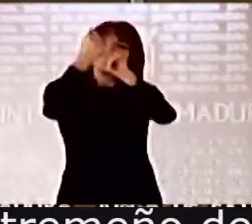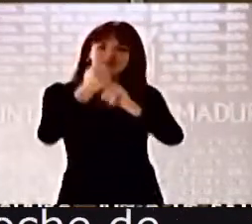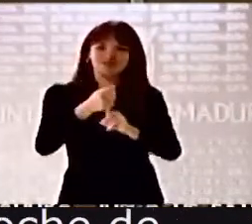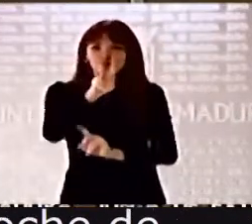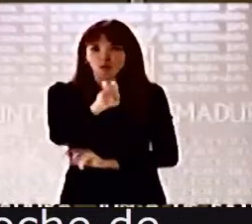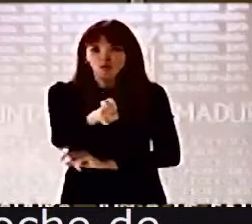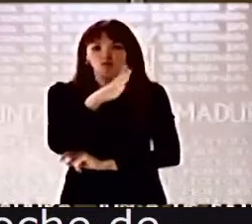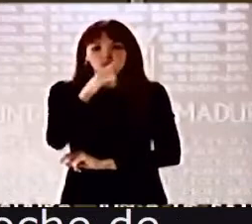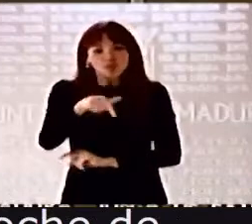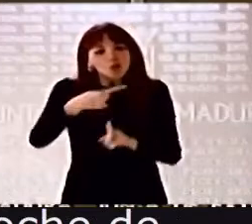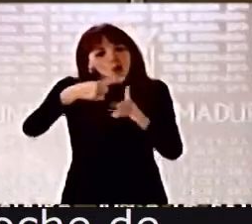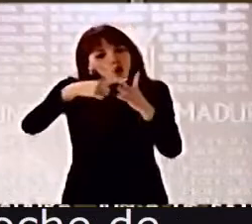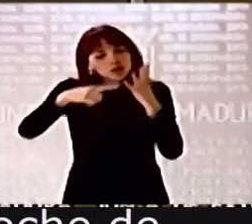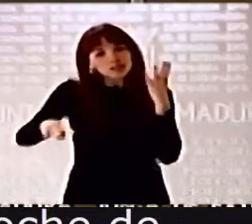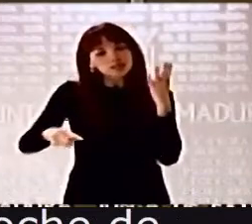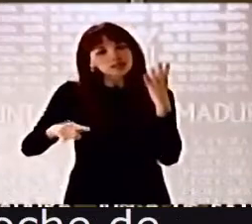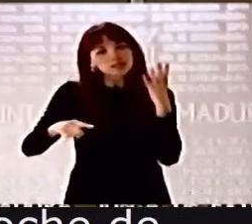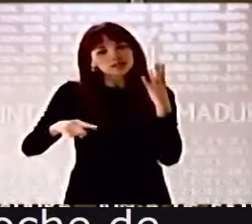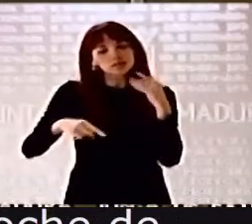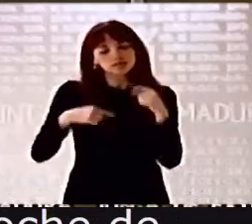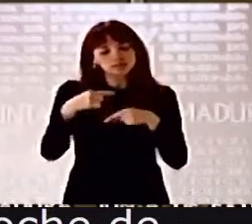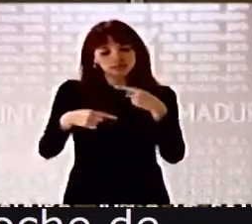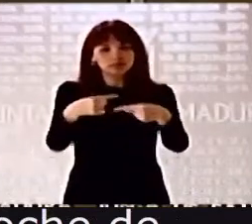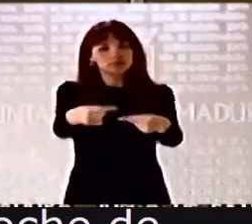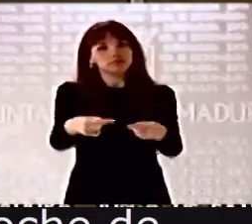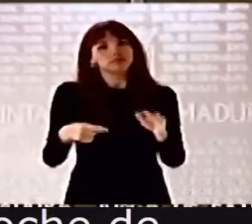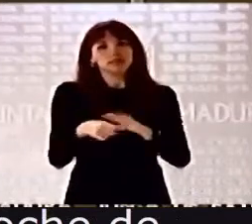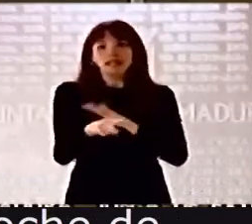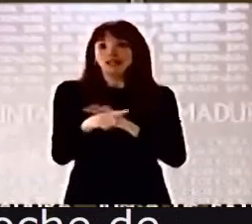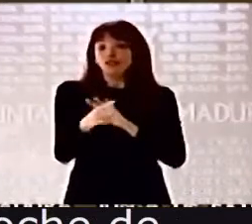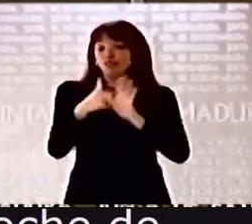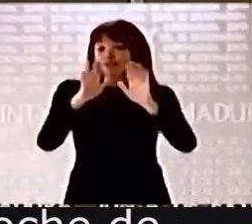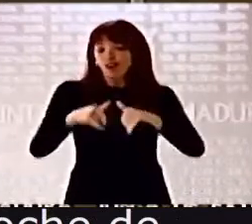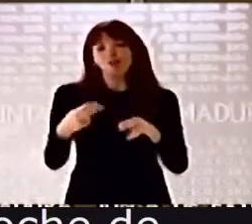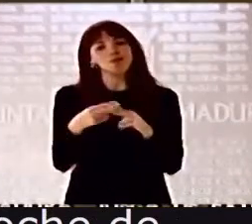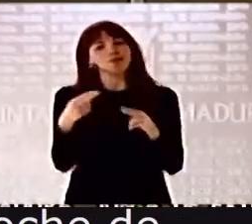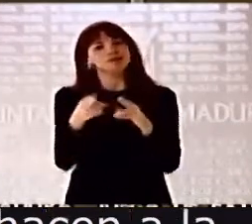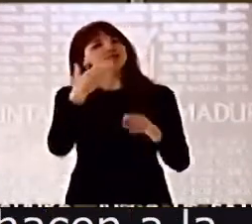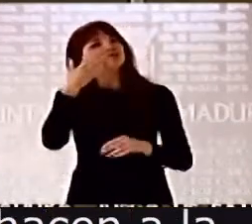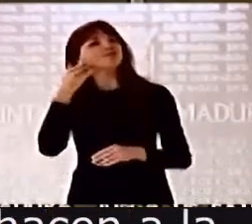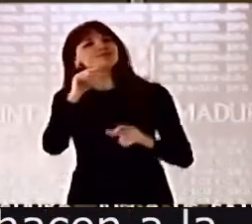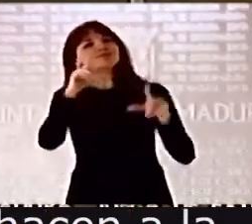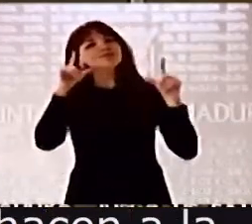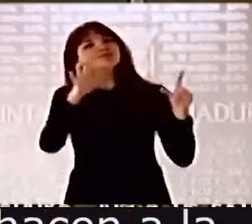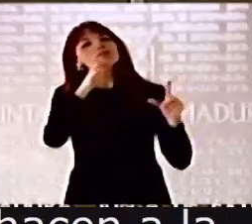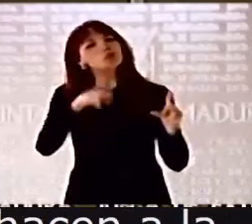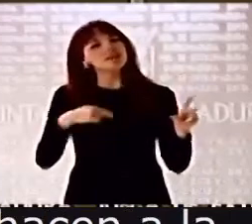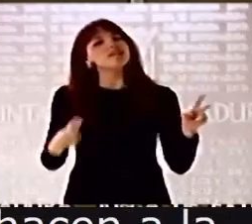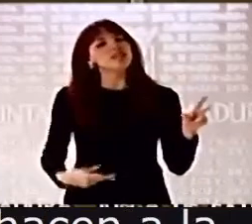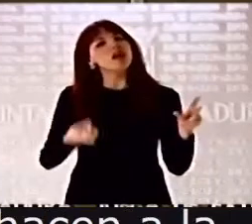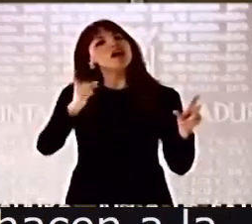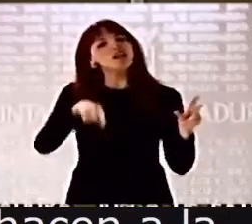pequeñas cosas de la política que son las que la hacen a la política grande, porque la sanidad también es política.